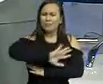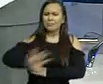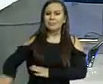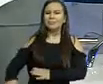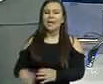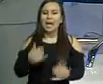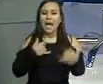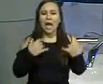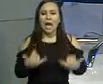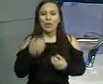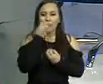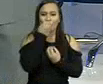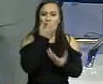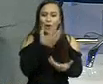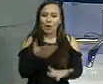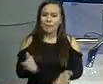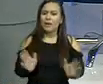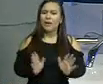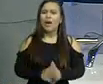momento de informar